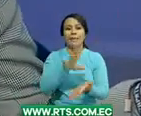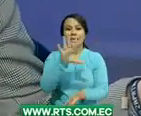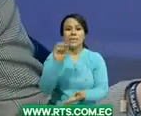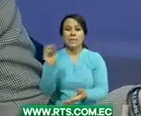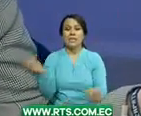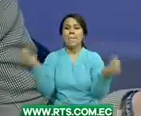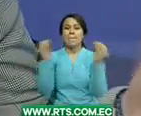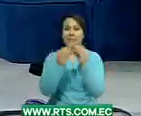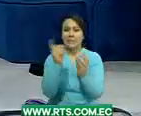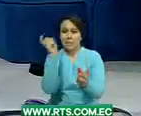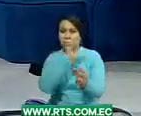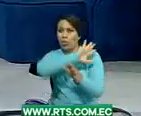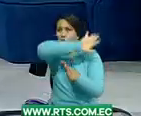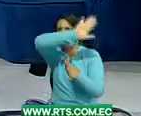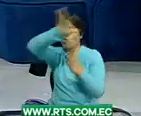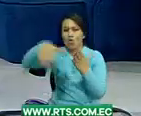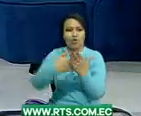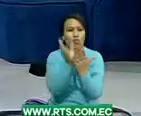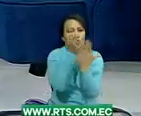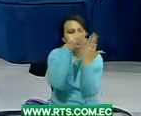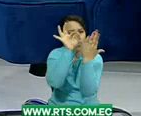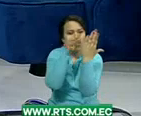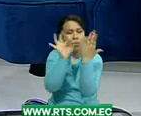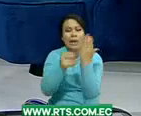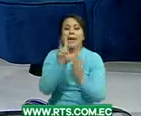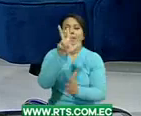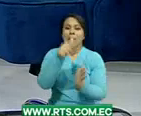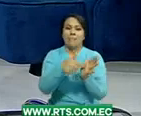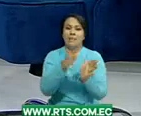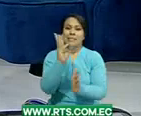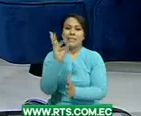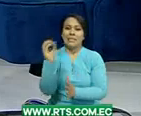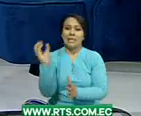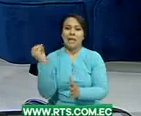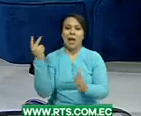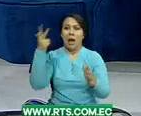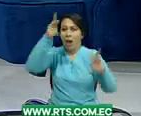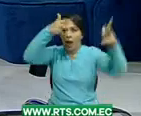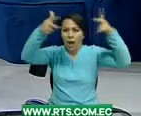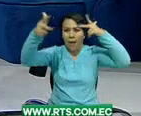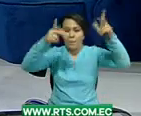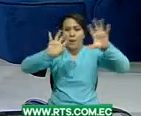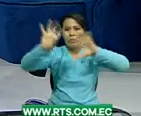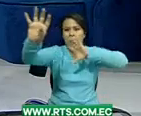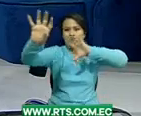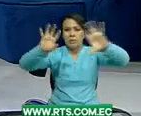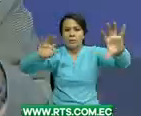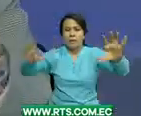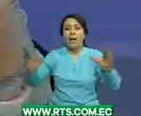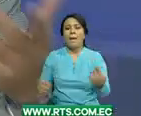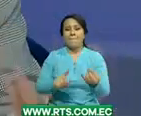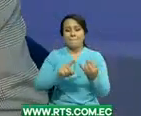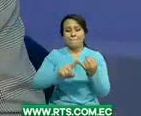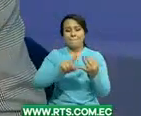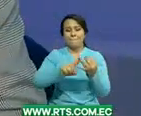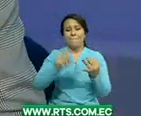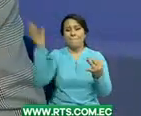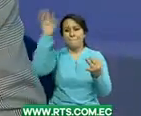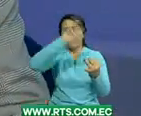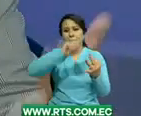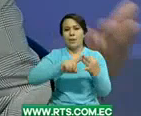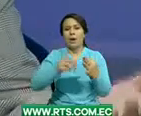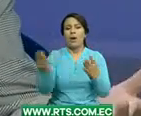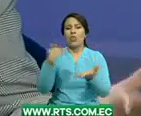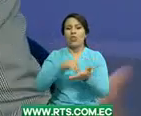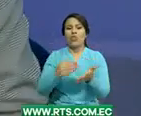que necesitaba. Extraordinario. Por lo tanto, estamos hablando de más de 3.600. Muy bien. Segundo, que es la reubicación de cámaras. El tercero, que es la incorporación de nuevos puntos,